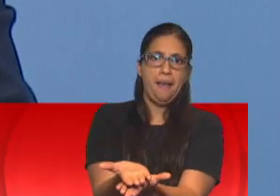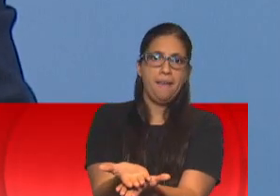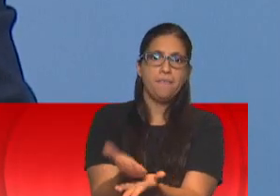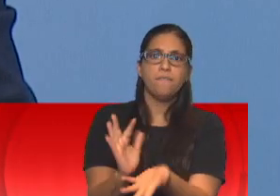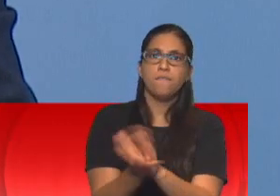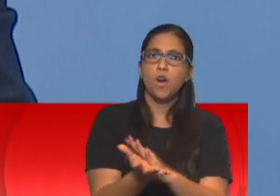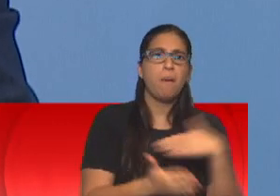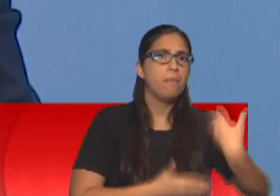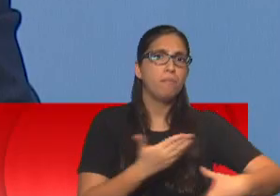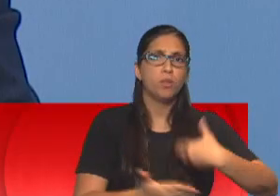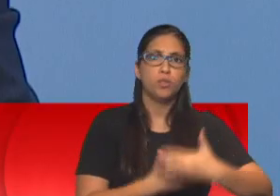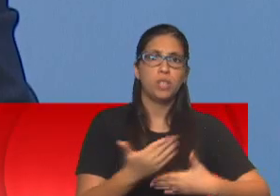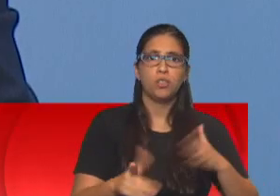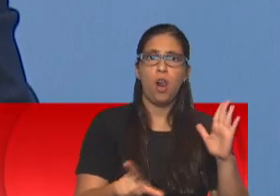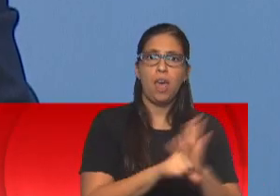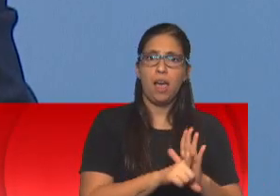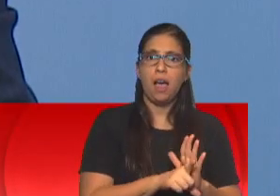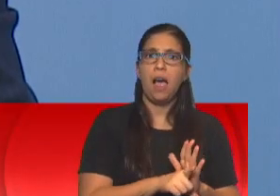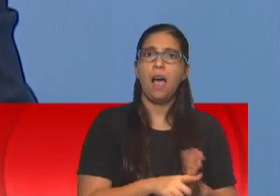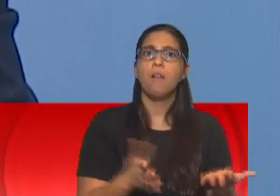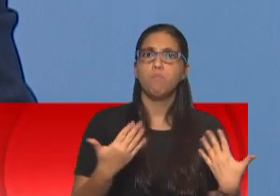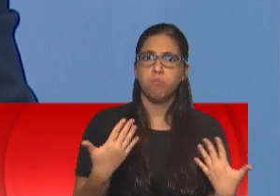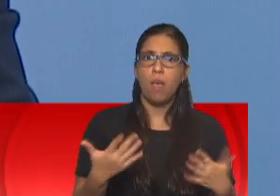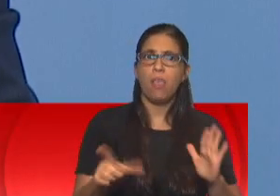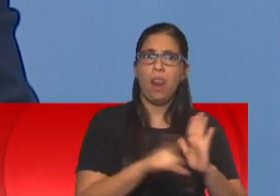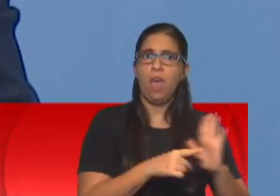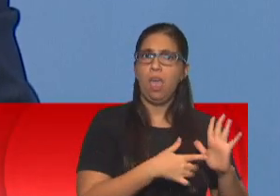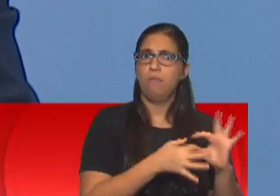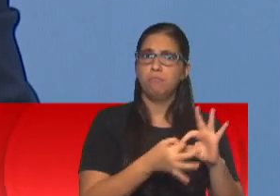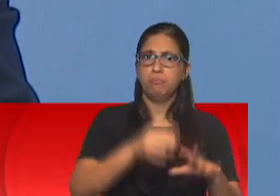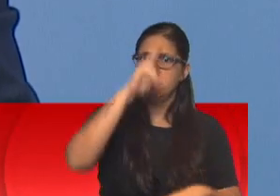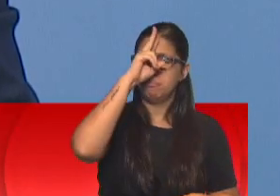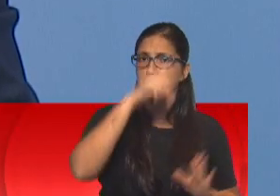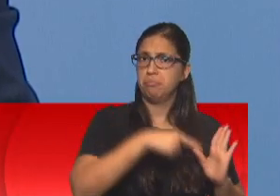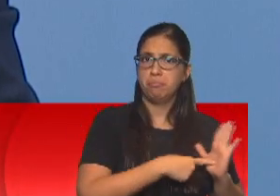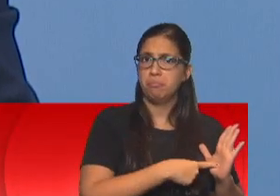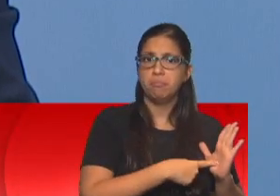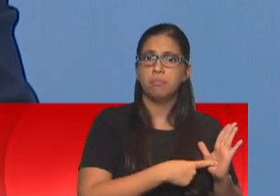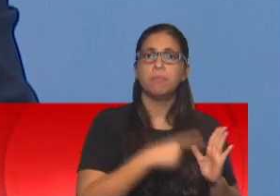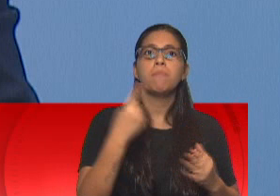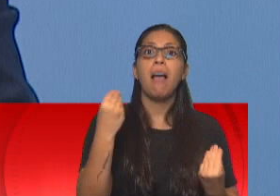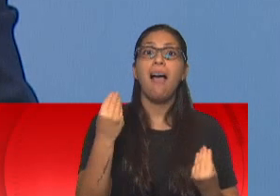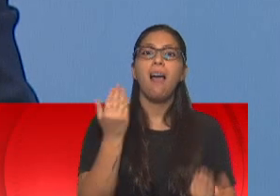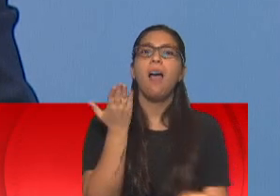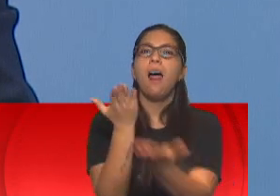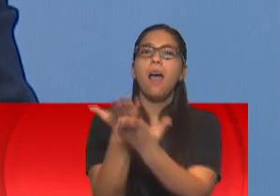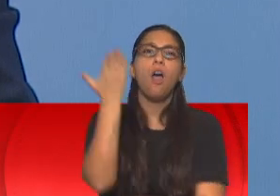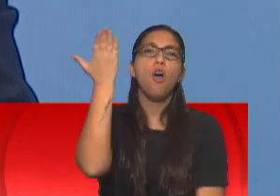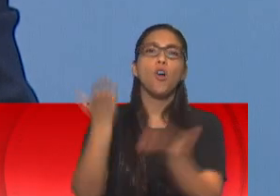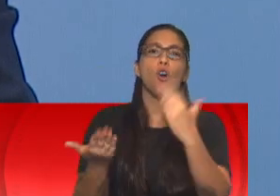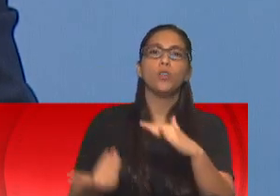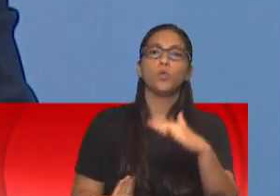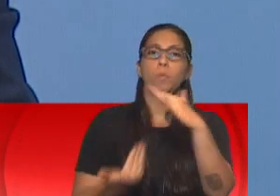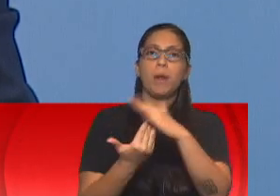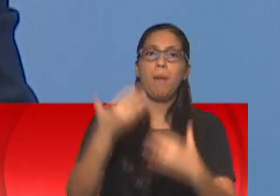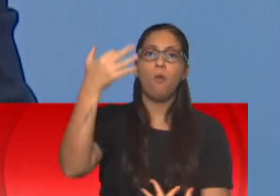vía procesal que está expresamente regulada en la ley, a efectos de que la Corte Suprema de Justicia de la Nación, que es